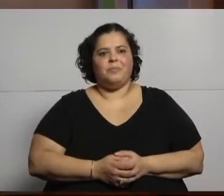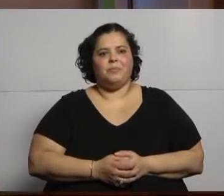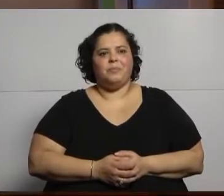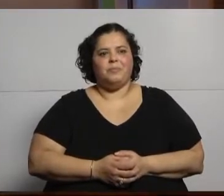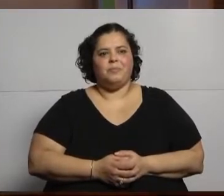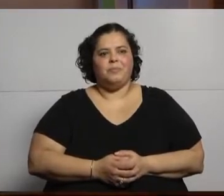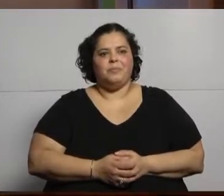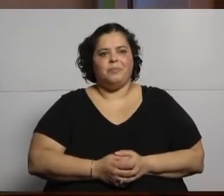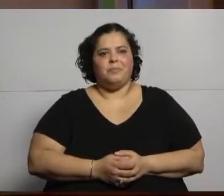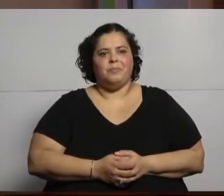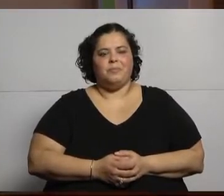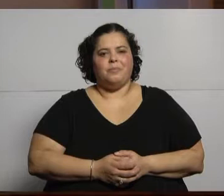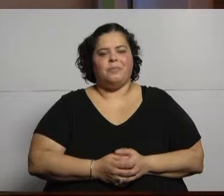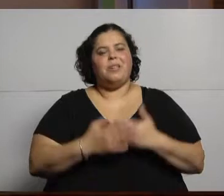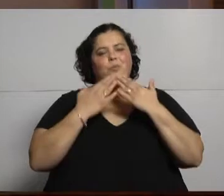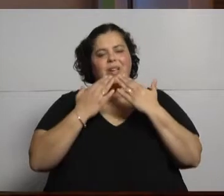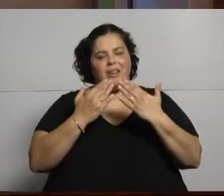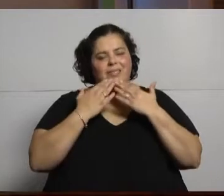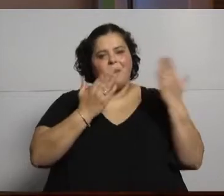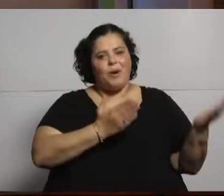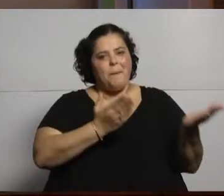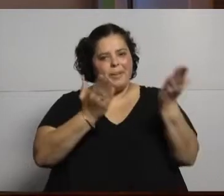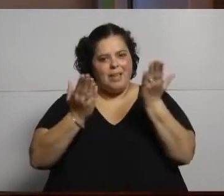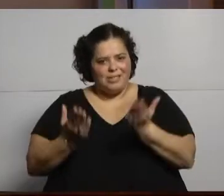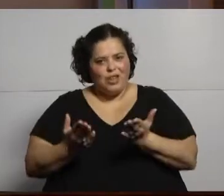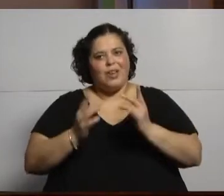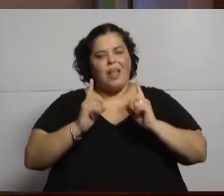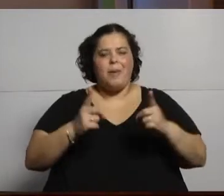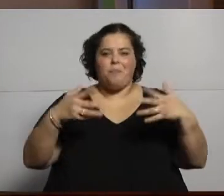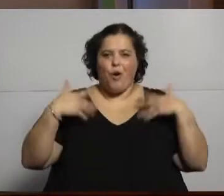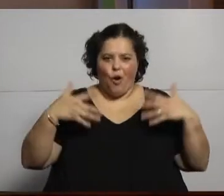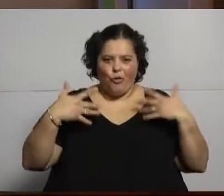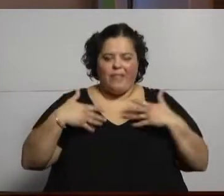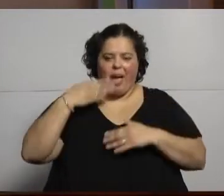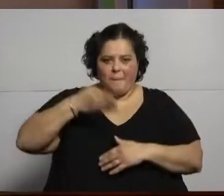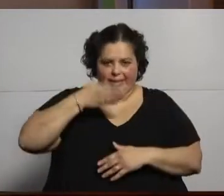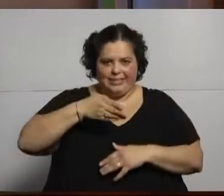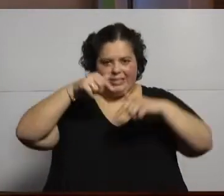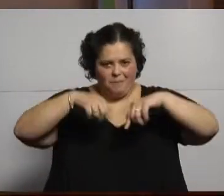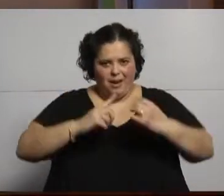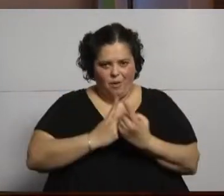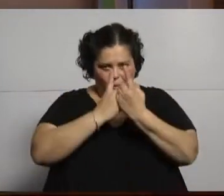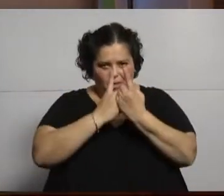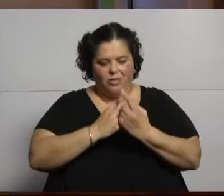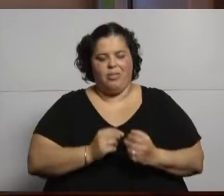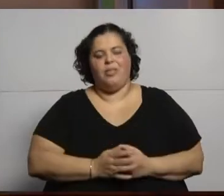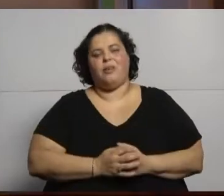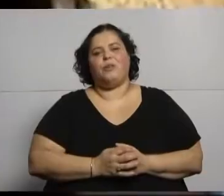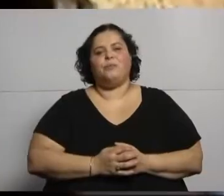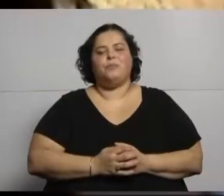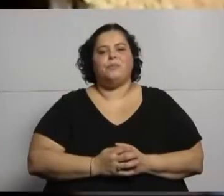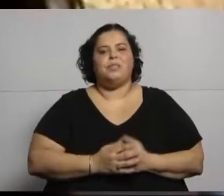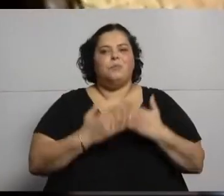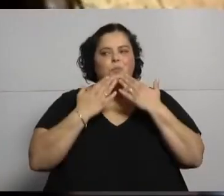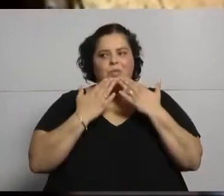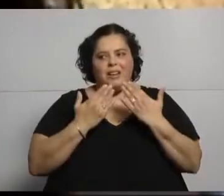Bueno, por la invitación y estoy también muy contenta de participar en este encuentro. Muchísimas gracias a ti.